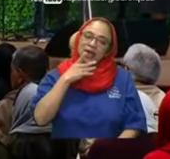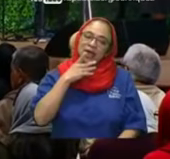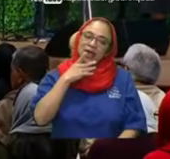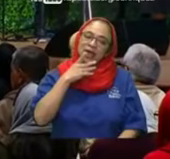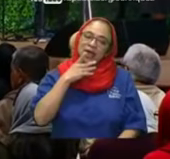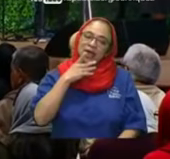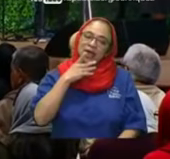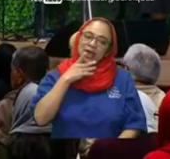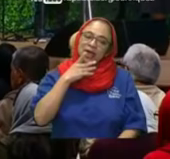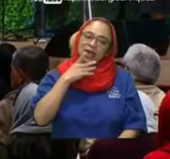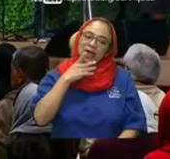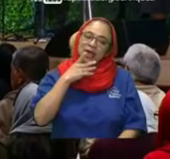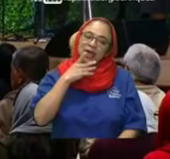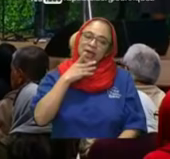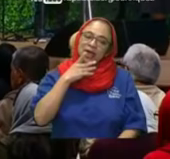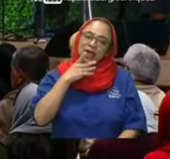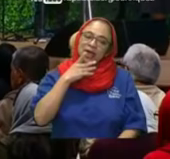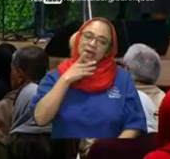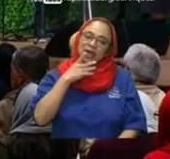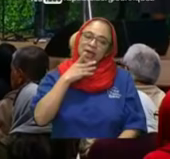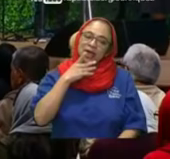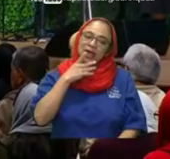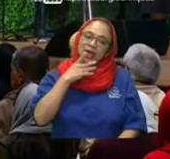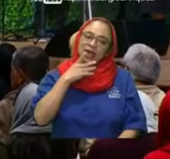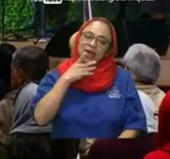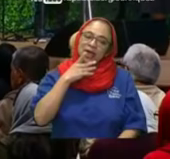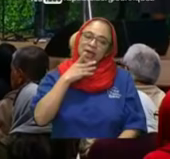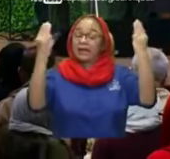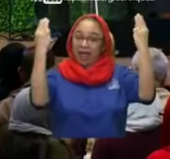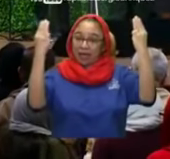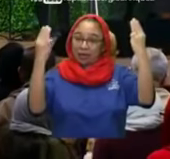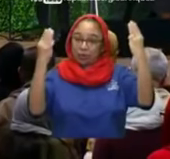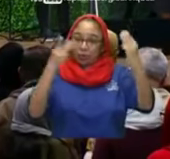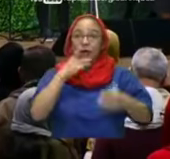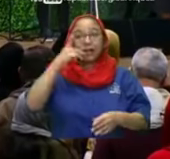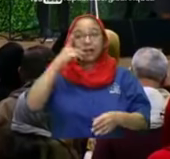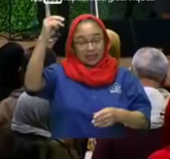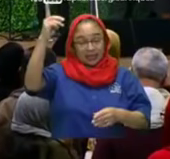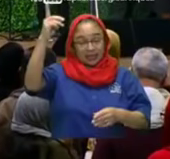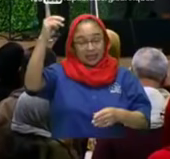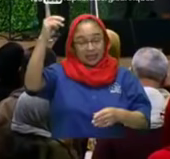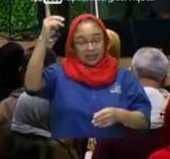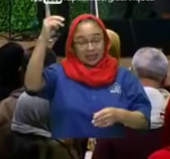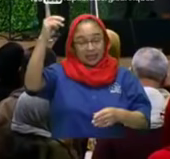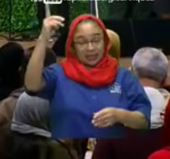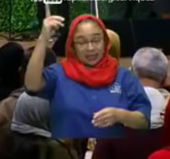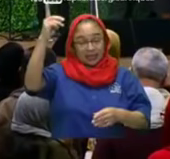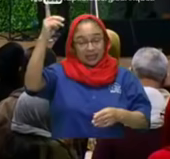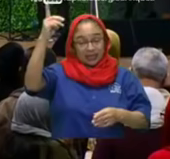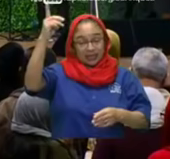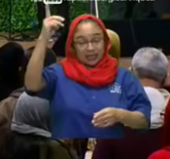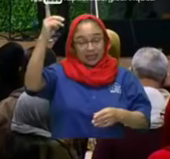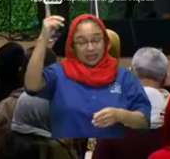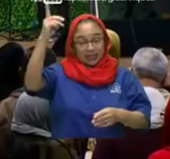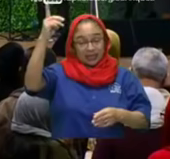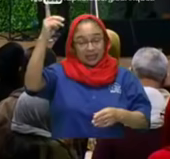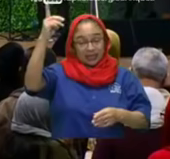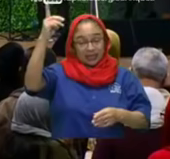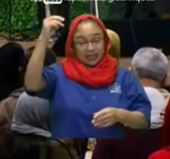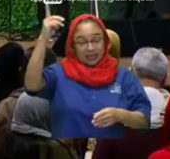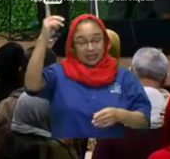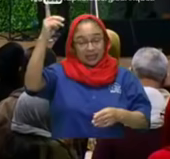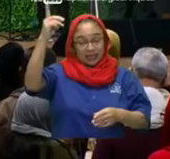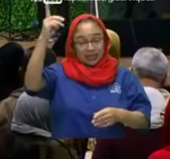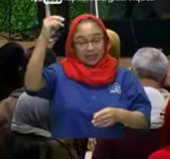Aquí viene otro hermano. Gloria a Dios. Si alguien me lo atienden ahí, hermano, pasa, pasa adelante, pasa. Sí, pues